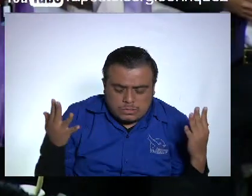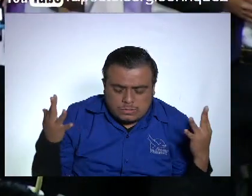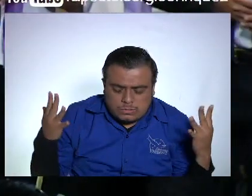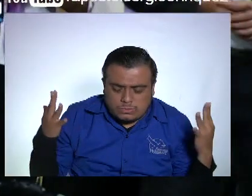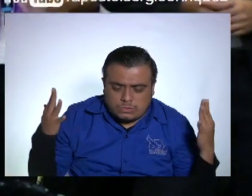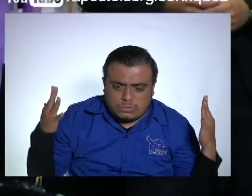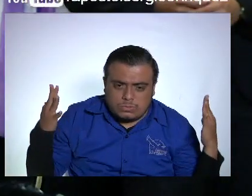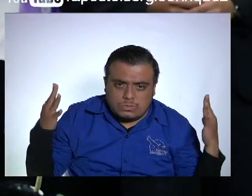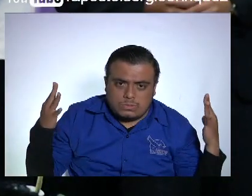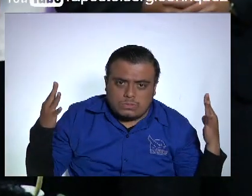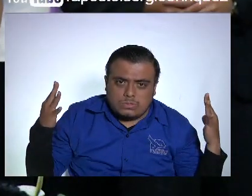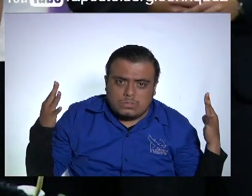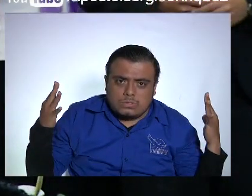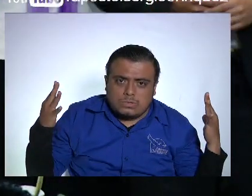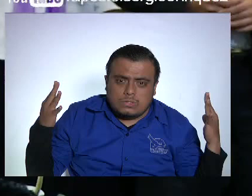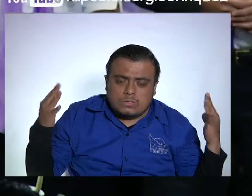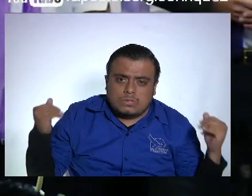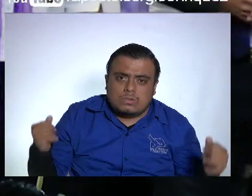voz.